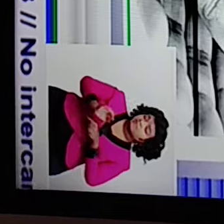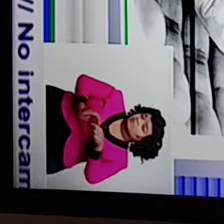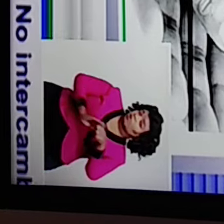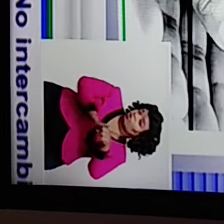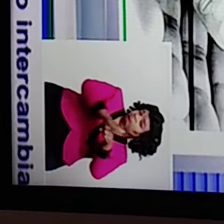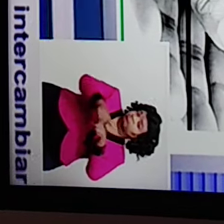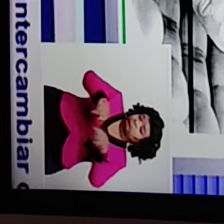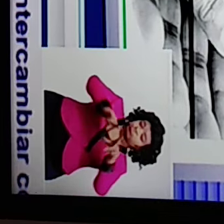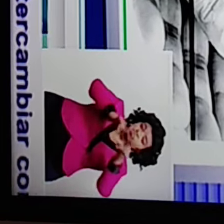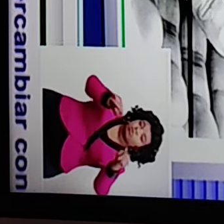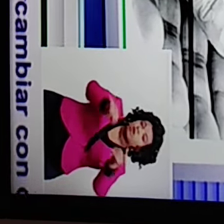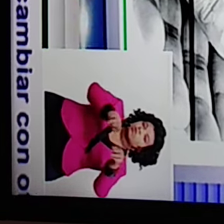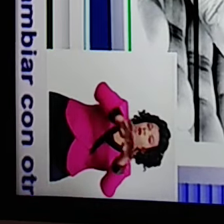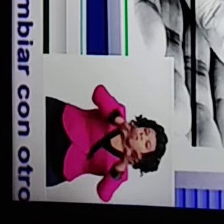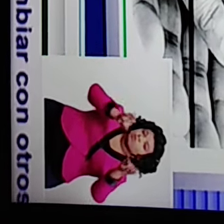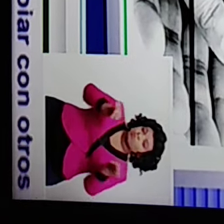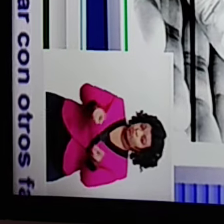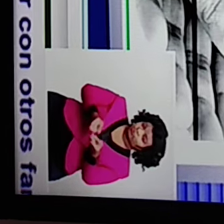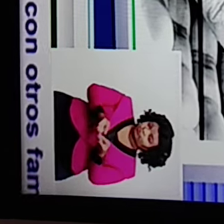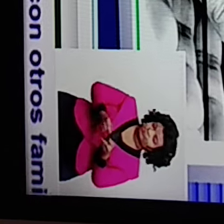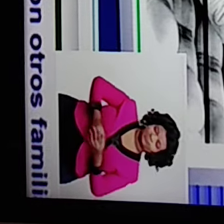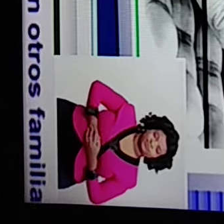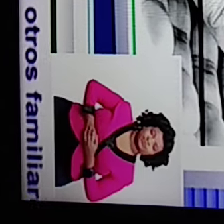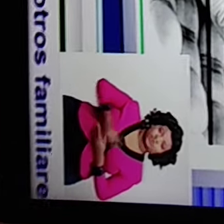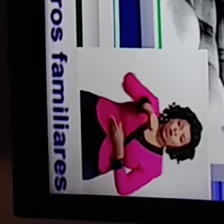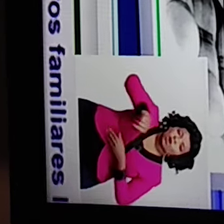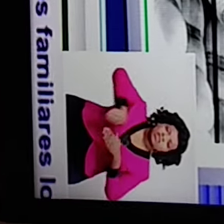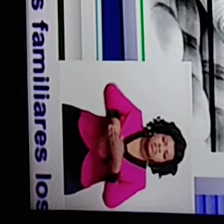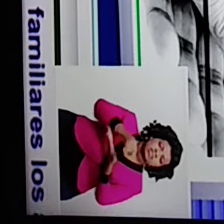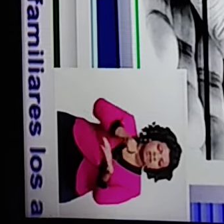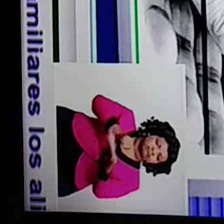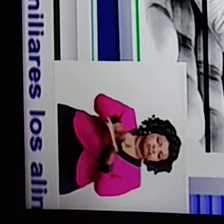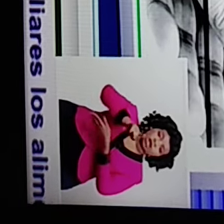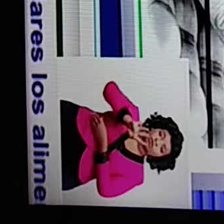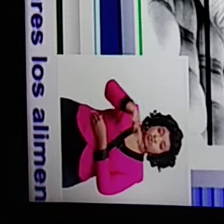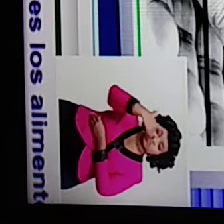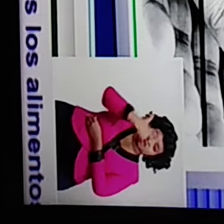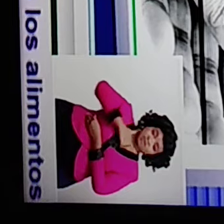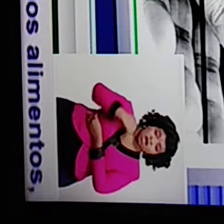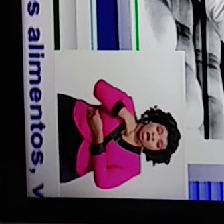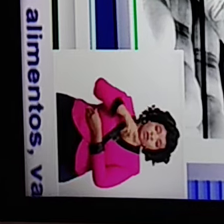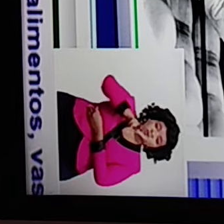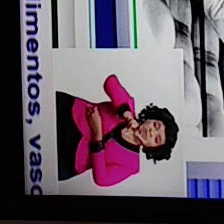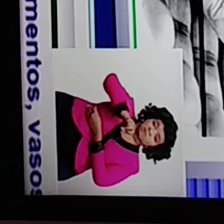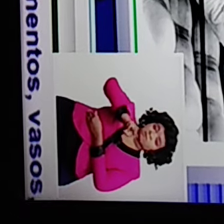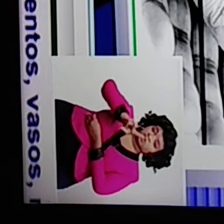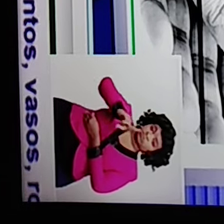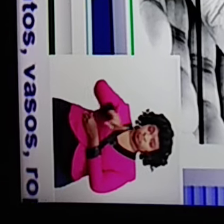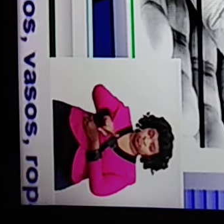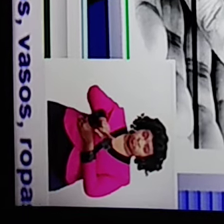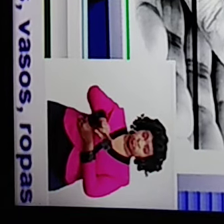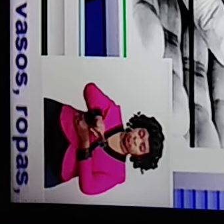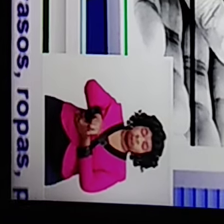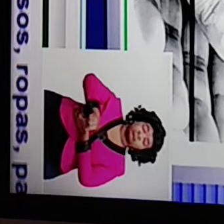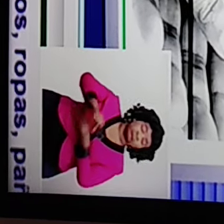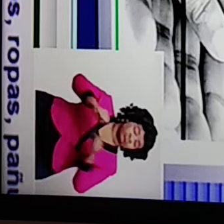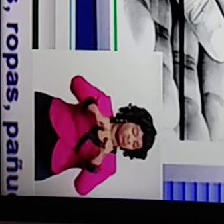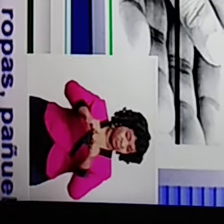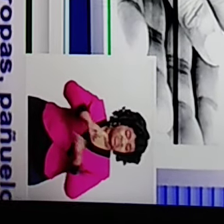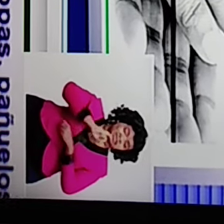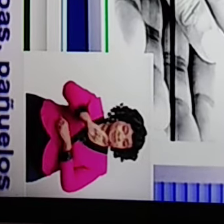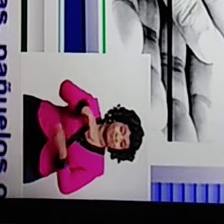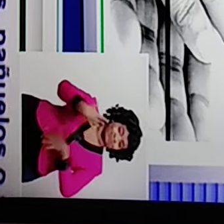COVID-19 en Cuba y el resto del mundo. Hoy es miércoles 14 de abril del año 2021. Una tensa situación epidemiológica